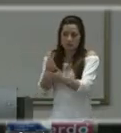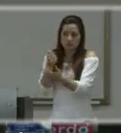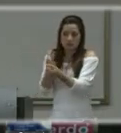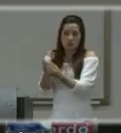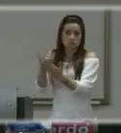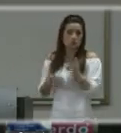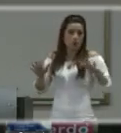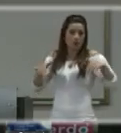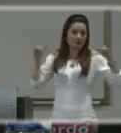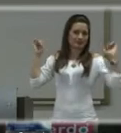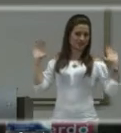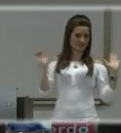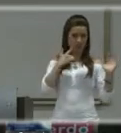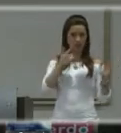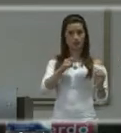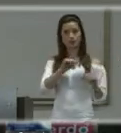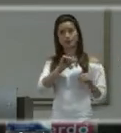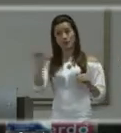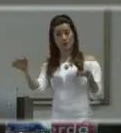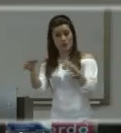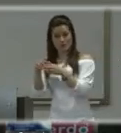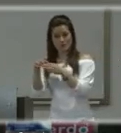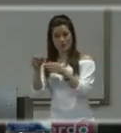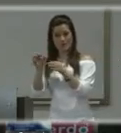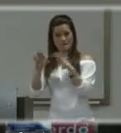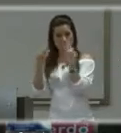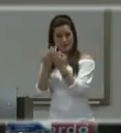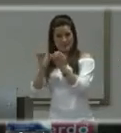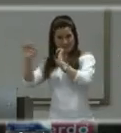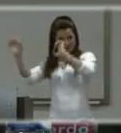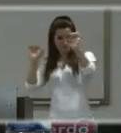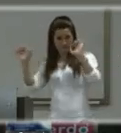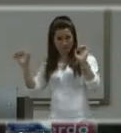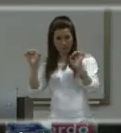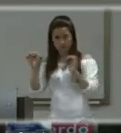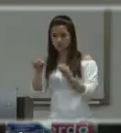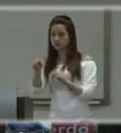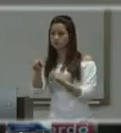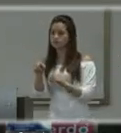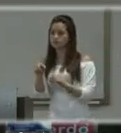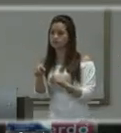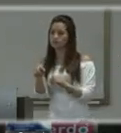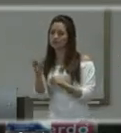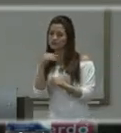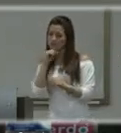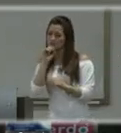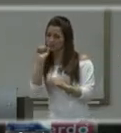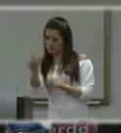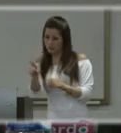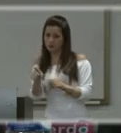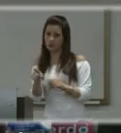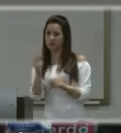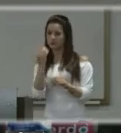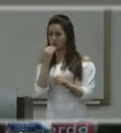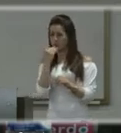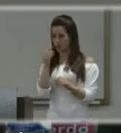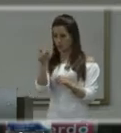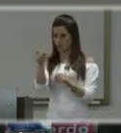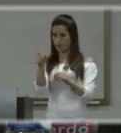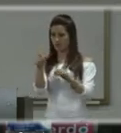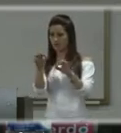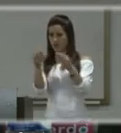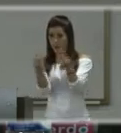Las defensoras de familia cuando les interrogamos sobre la posibilidad que tenían de usar a su equipo de